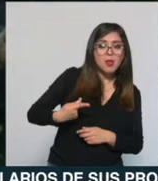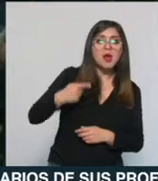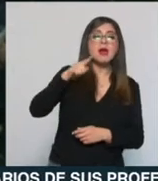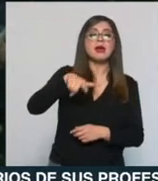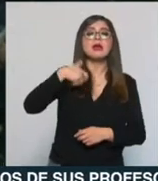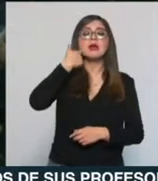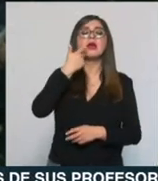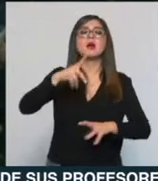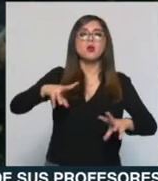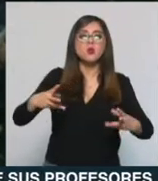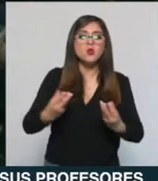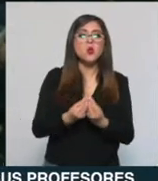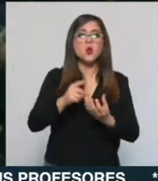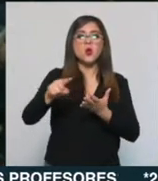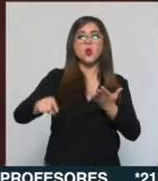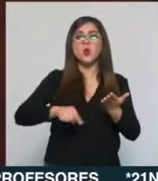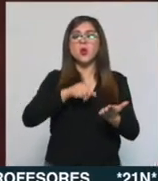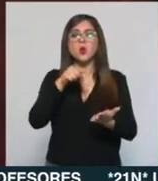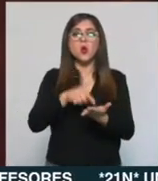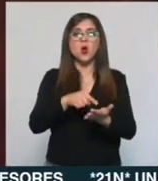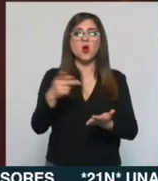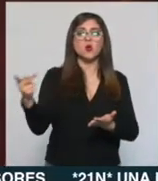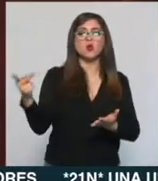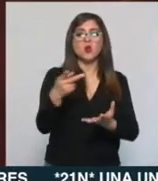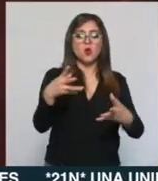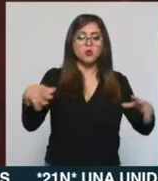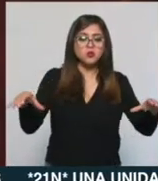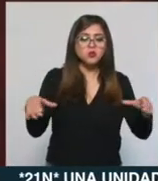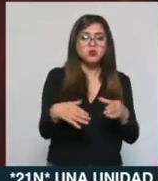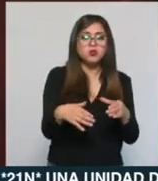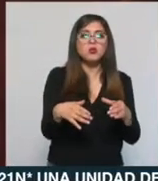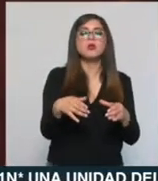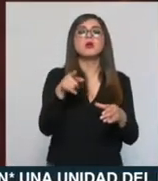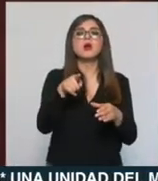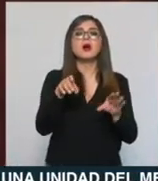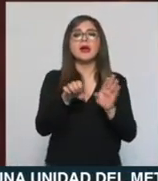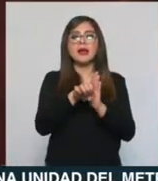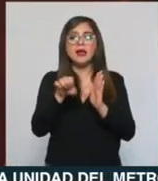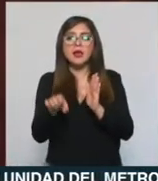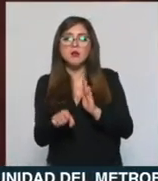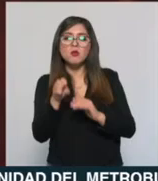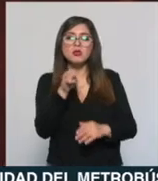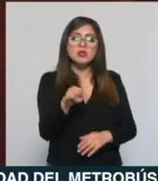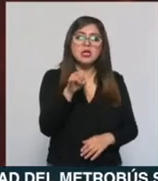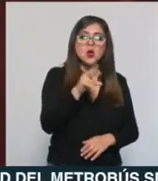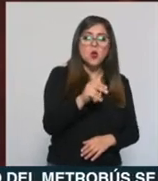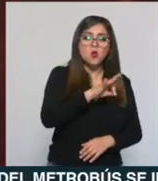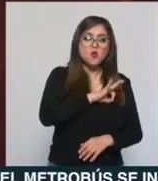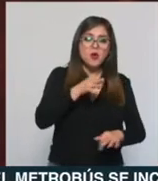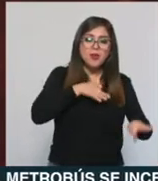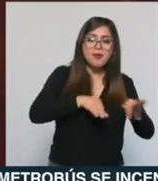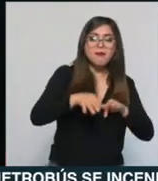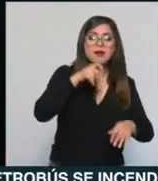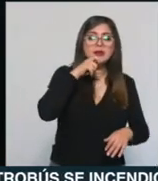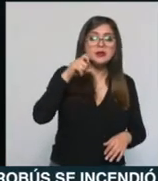estar en un espacio en donde solamente con la mediación de algo sexual podían estar. Y